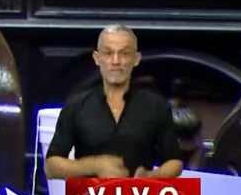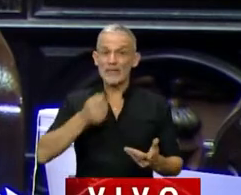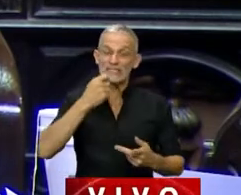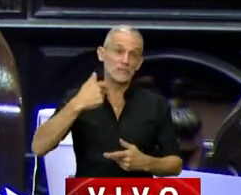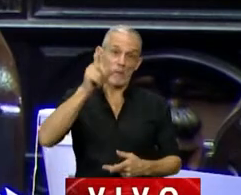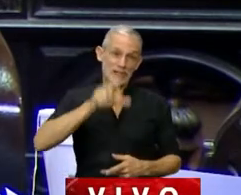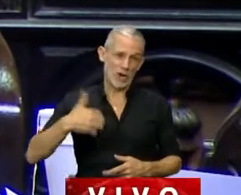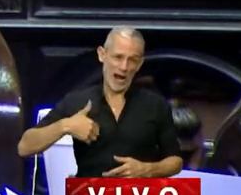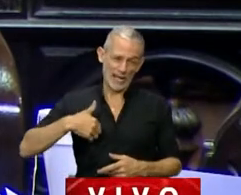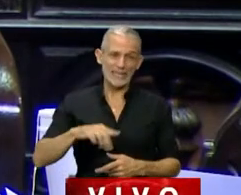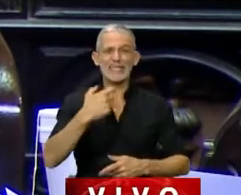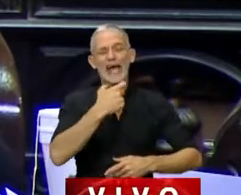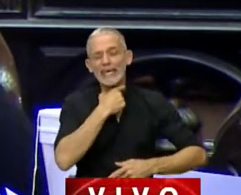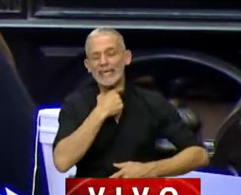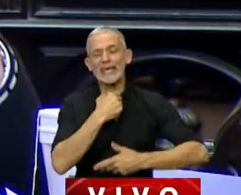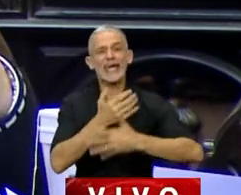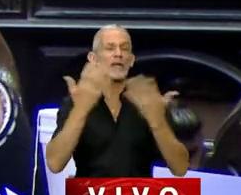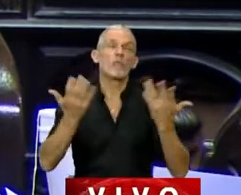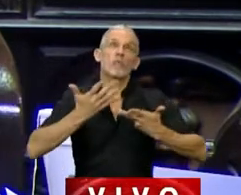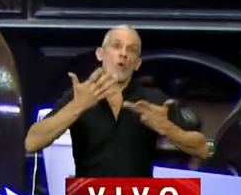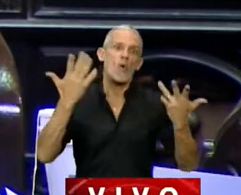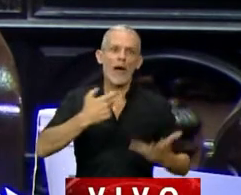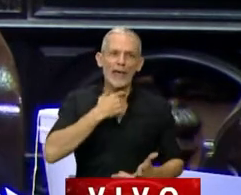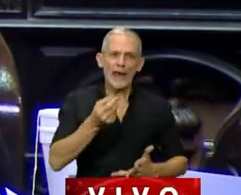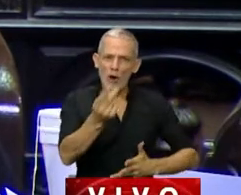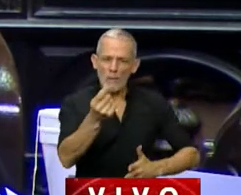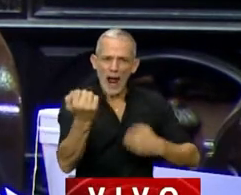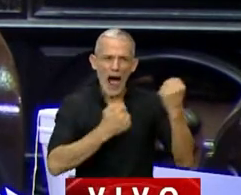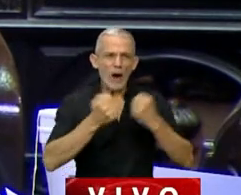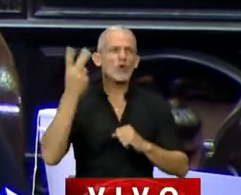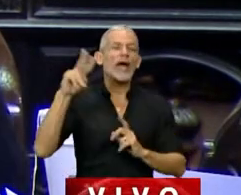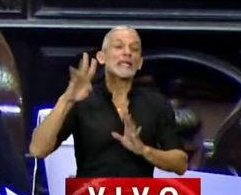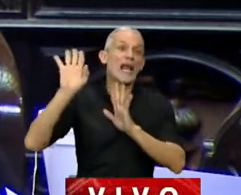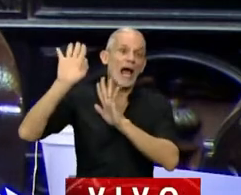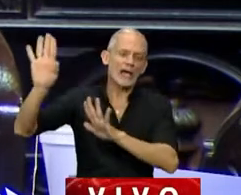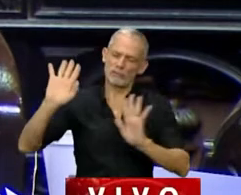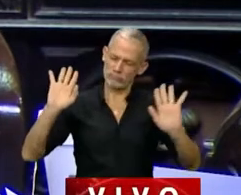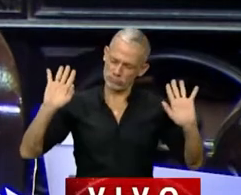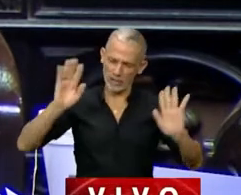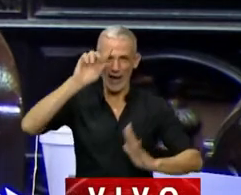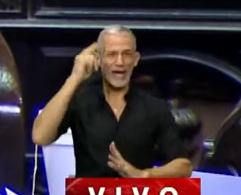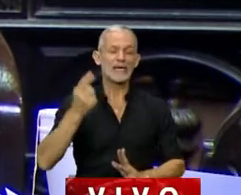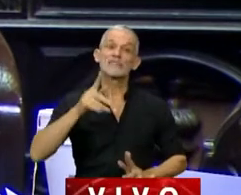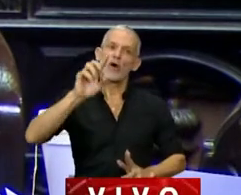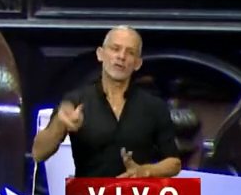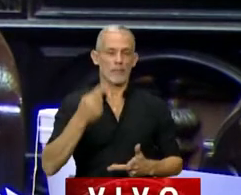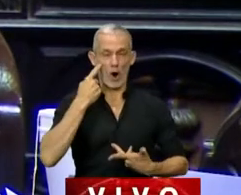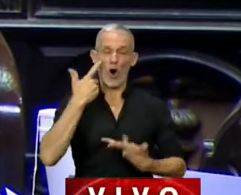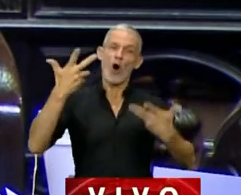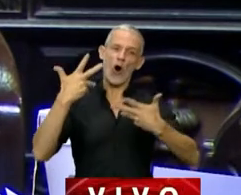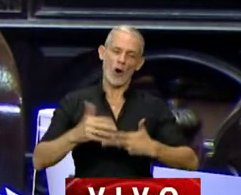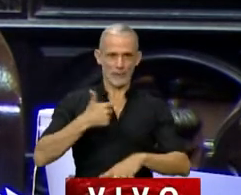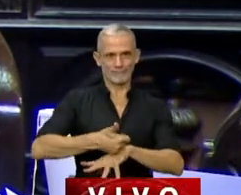un argentino quisiera, osara querer comprar un auto extranjero, ahí el Estado también, por supuesto,